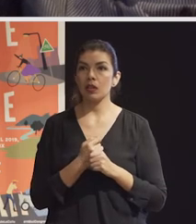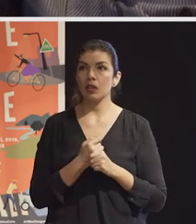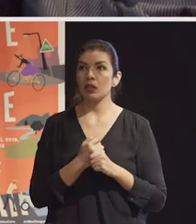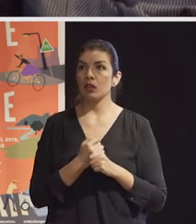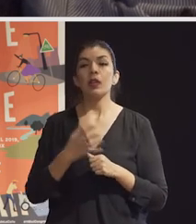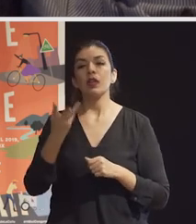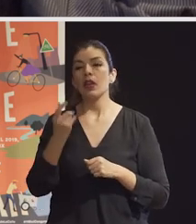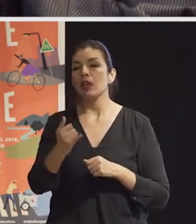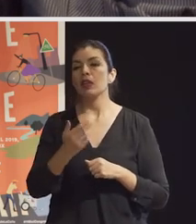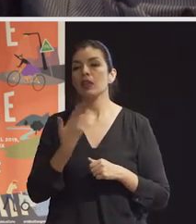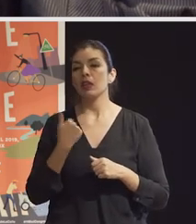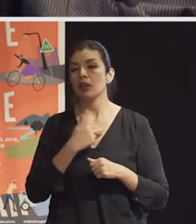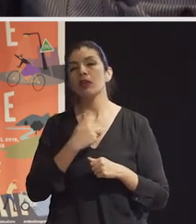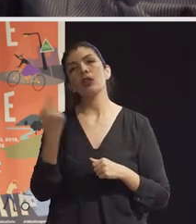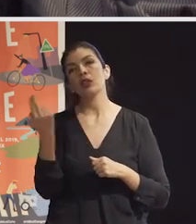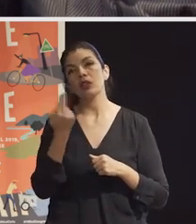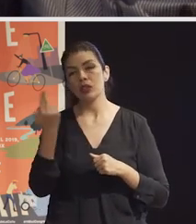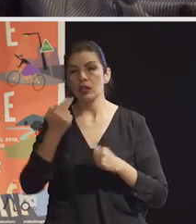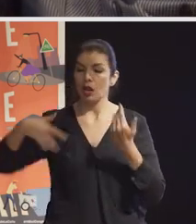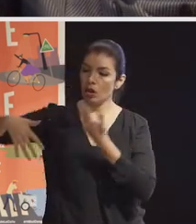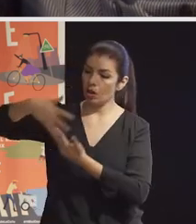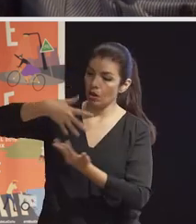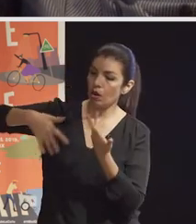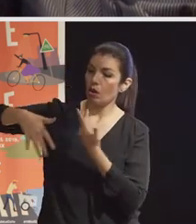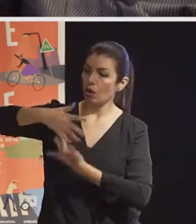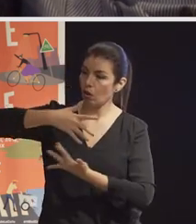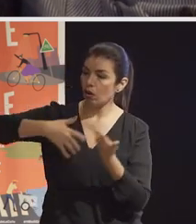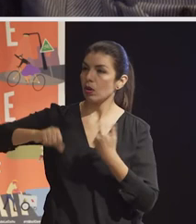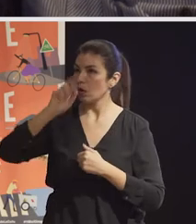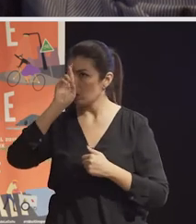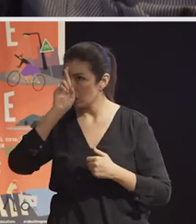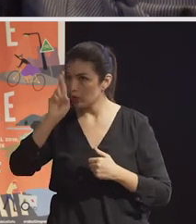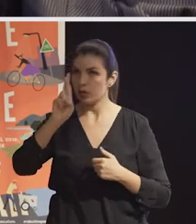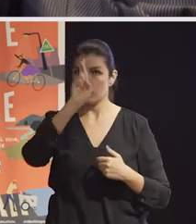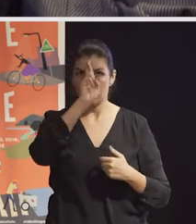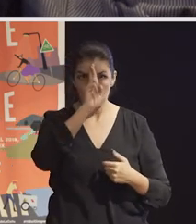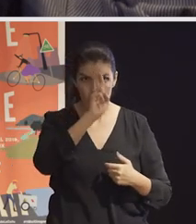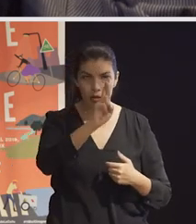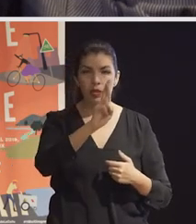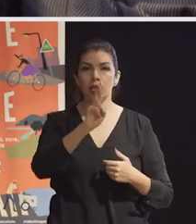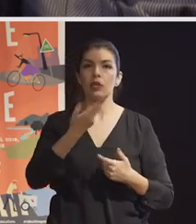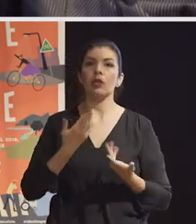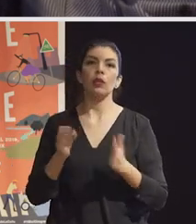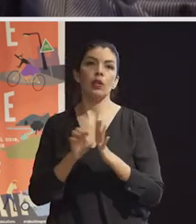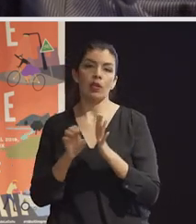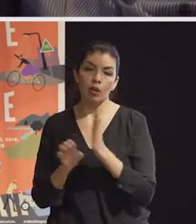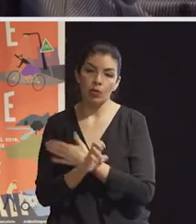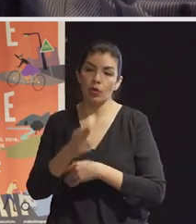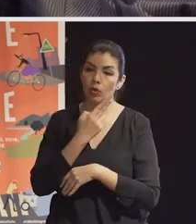convivir respetar hacer que se desarrolle porque desarrollarse ellos que estar bien ellos